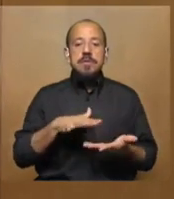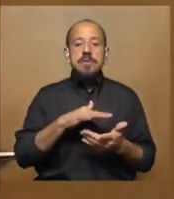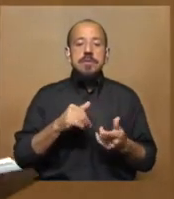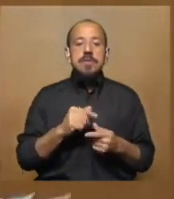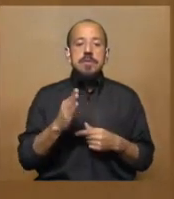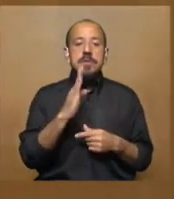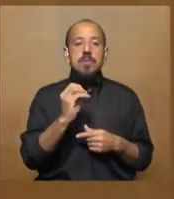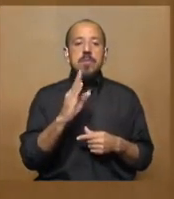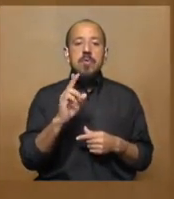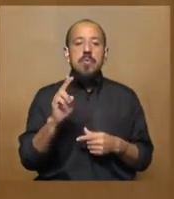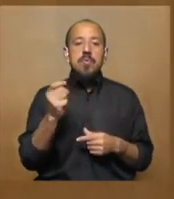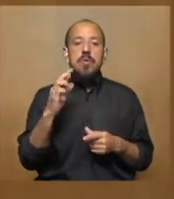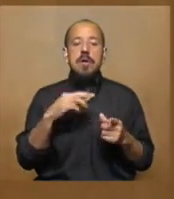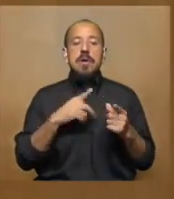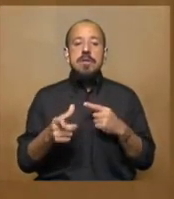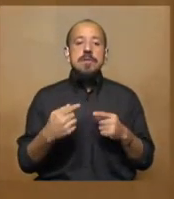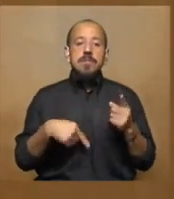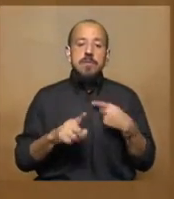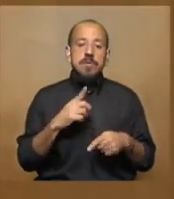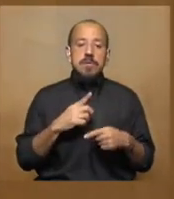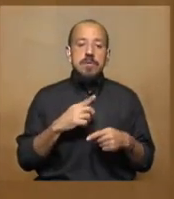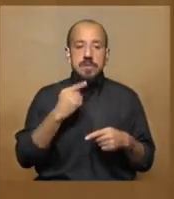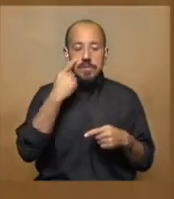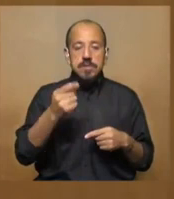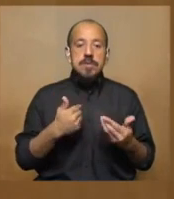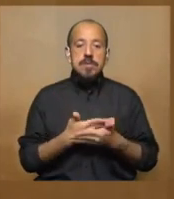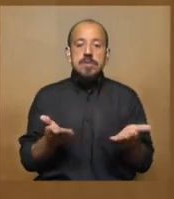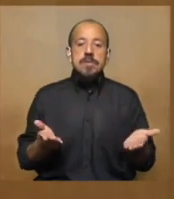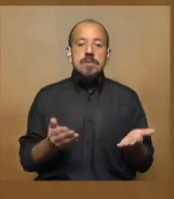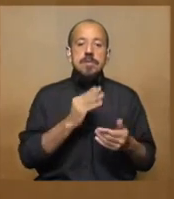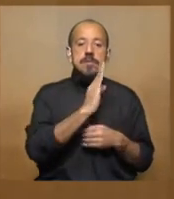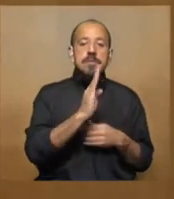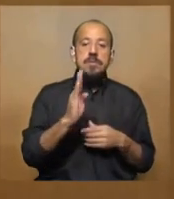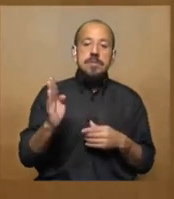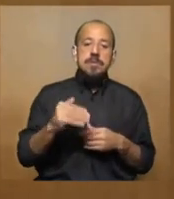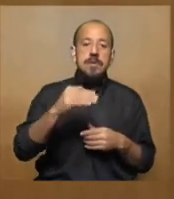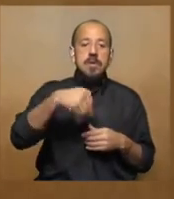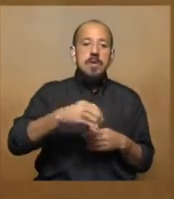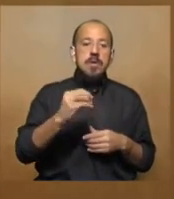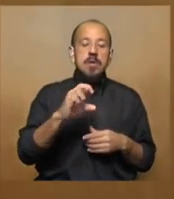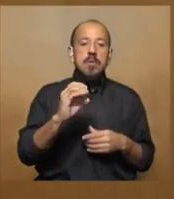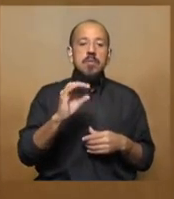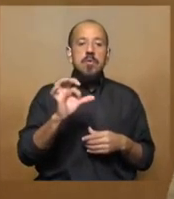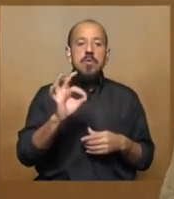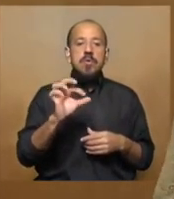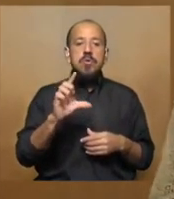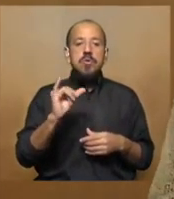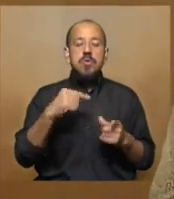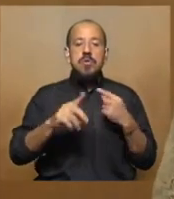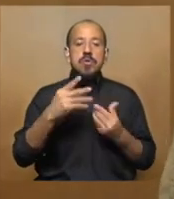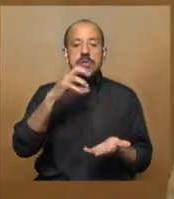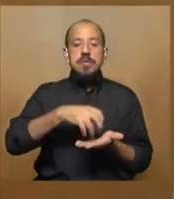popular súper especial muy conocida por todos pero Para quienes no la conocen se las presento es la biblioteca morosoli que está aquí en la plaza